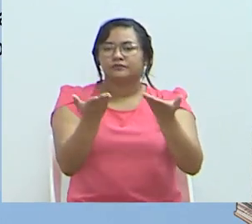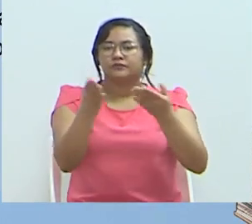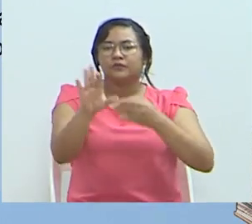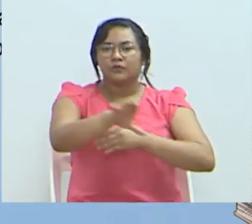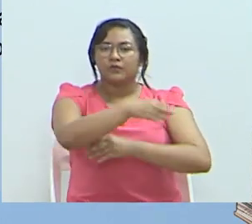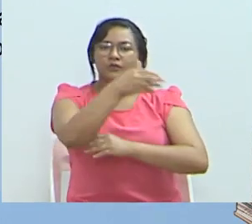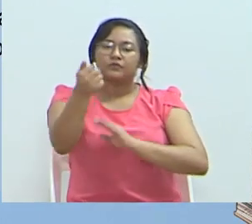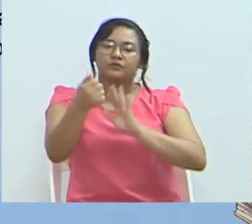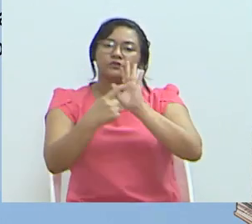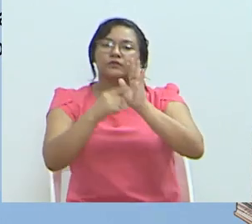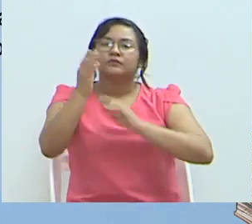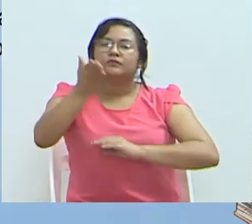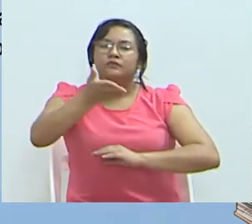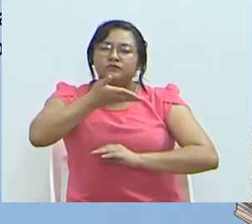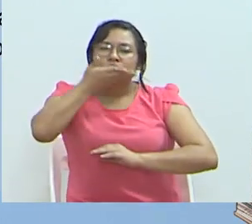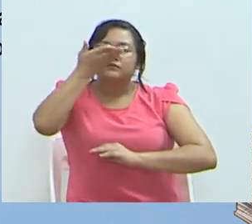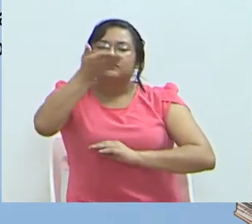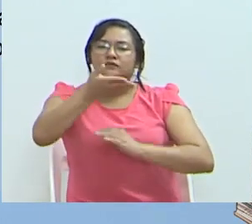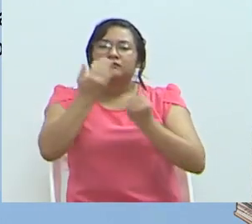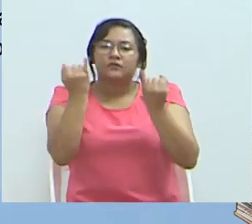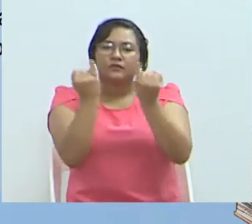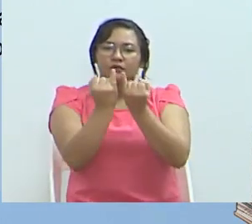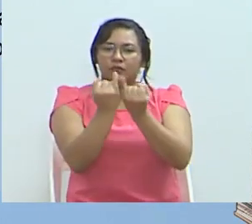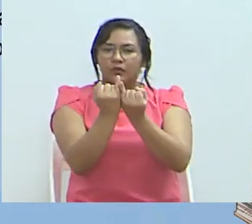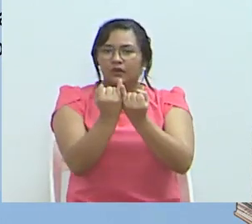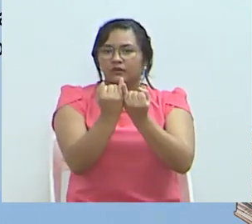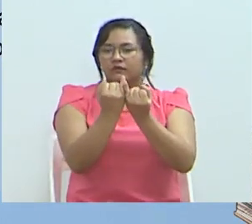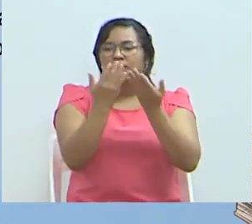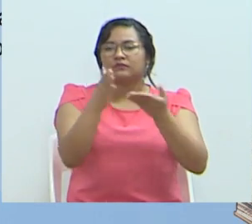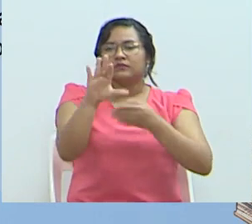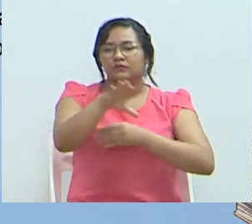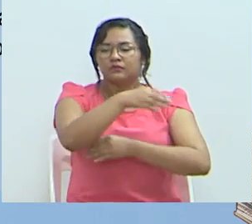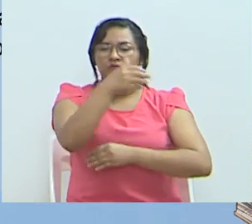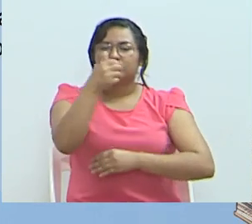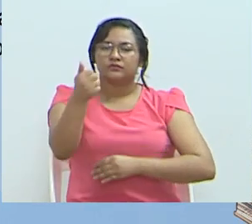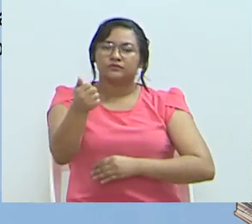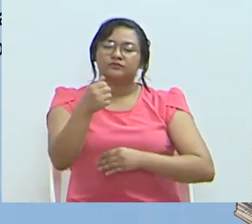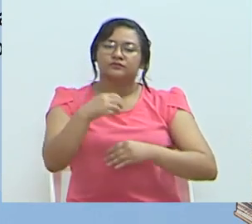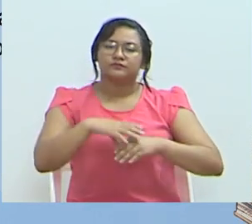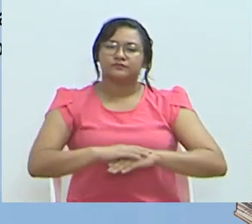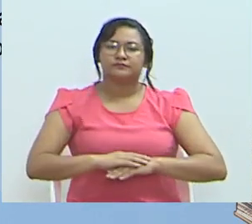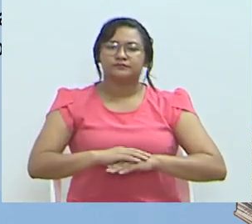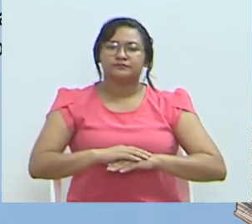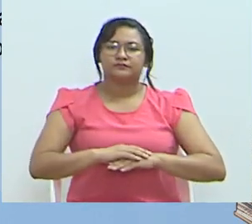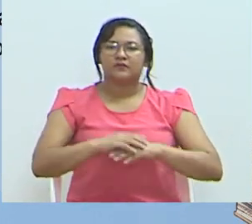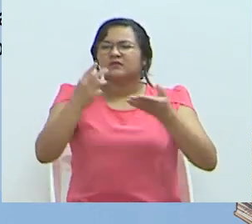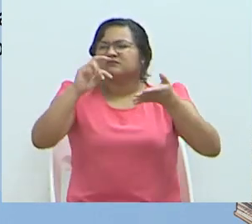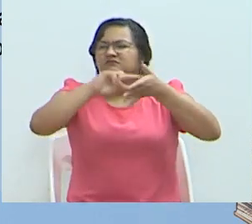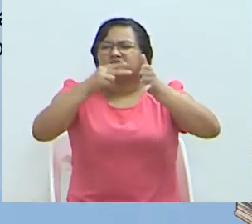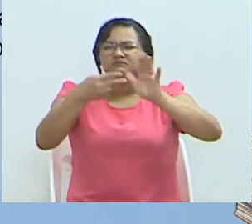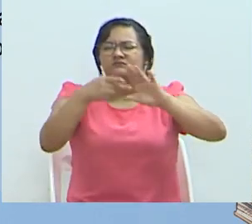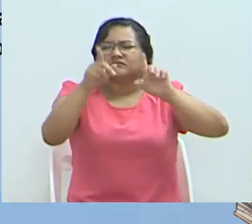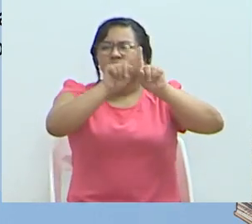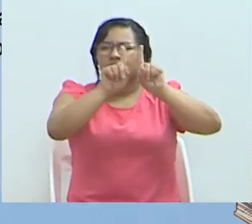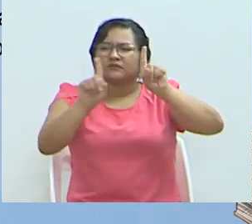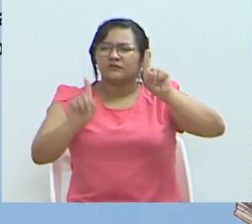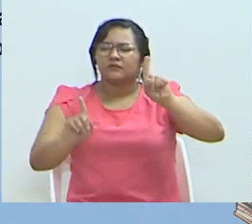molécula de oxígeno o de carbono de calcio. Nivel celular: se denomina nivel celular